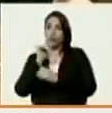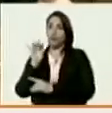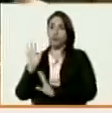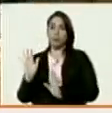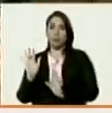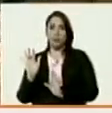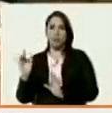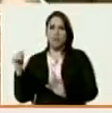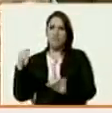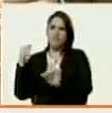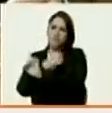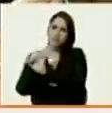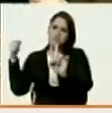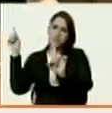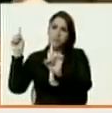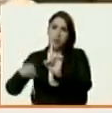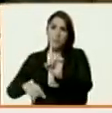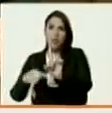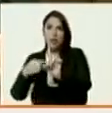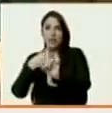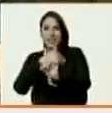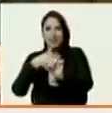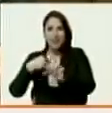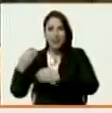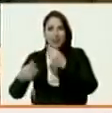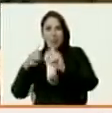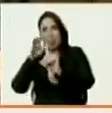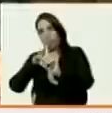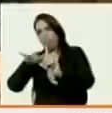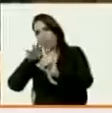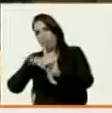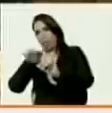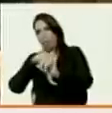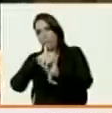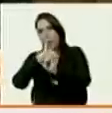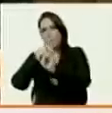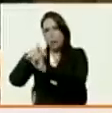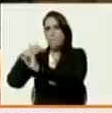se ha agredido y se ha tratado de provocar a la Fuerza Armada Nacional Bolivariana,